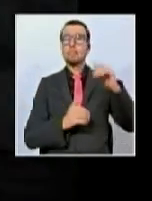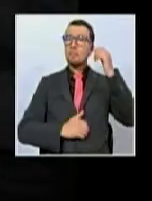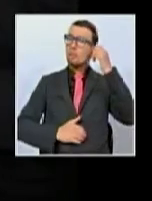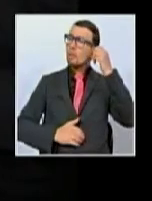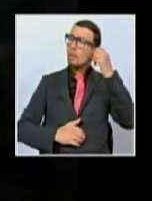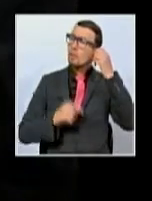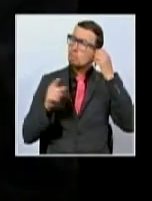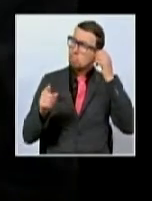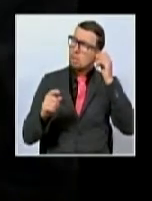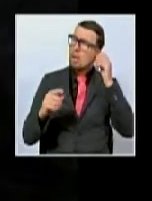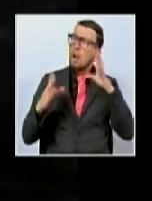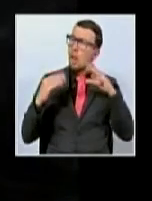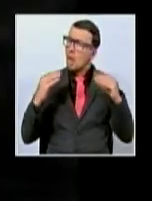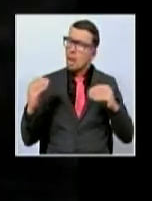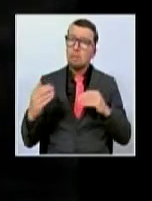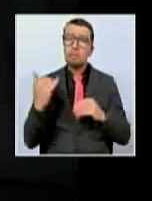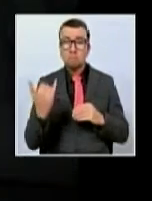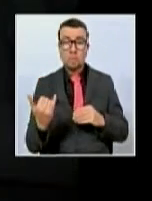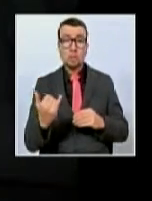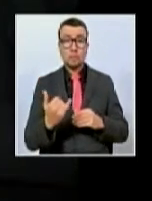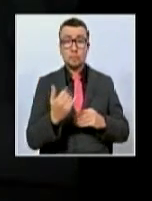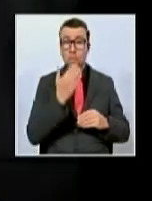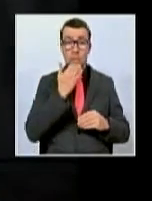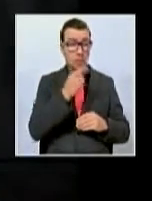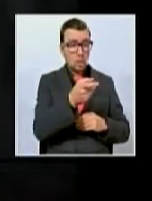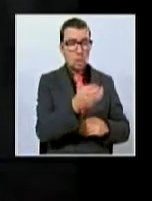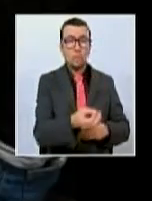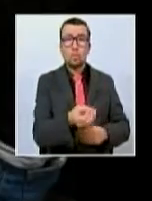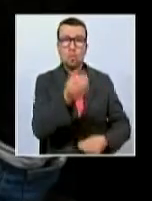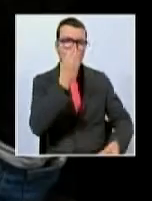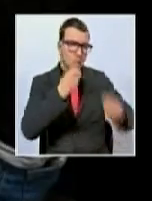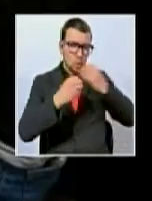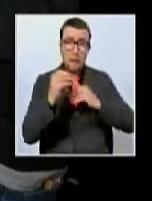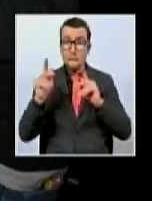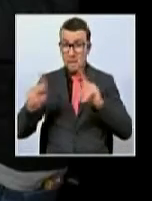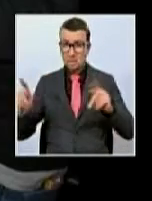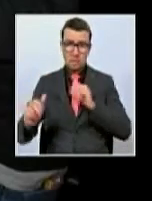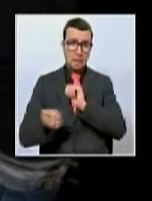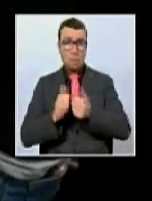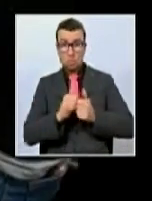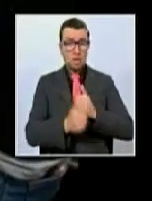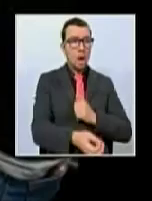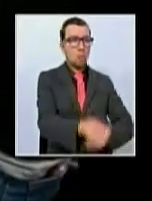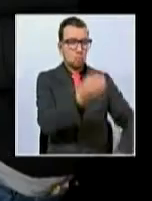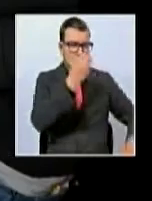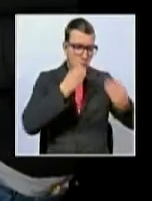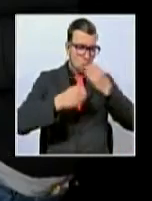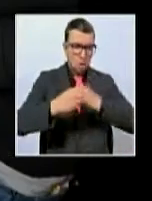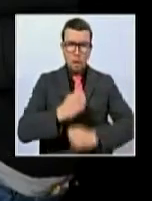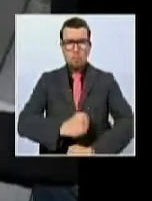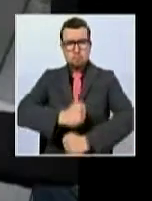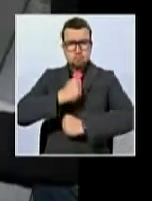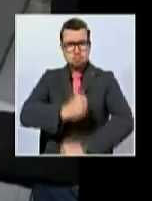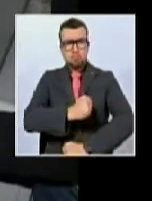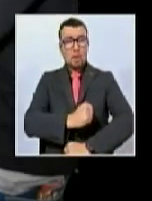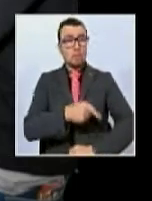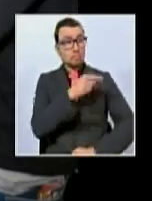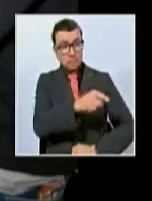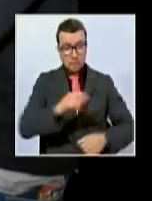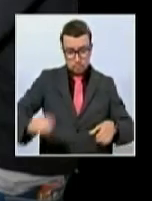hablábamos ahorita, digamos, de las proteínas para los deportistas y alimentos, ¿cierto? Suplementos dietarios y demás. Y resulta